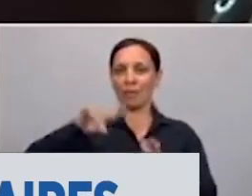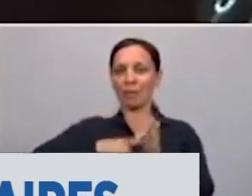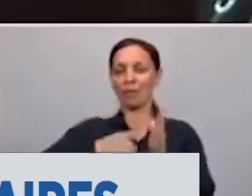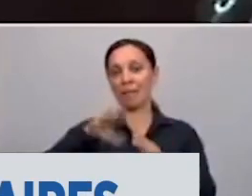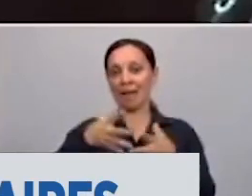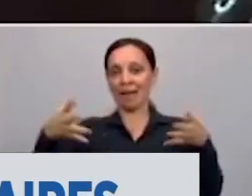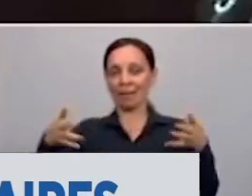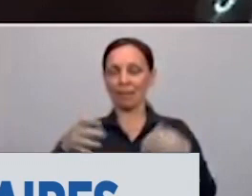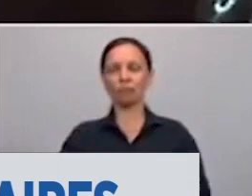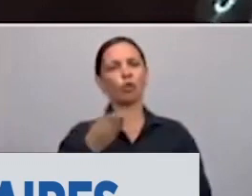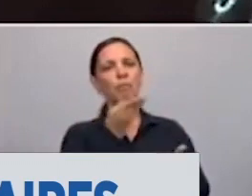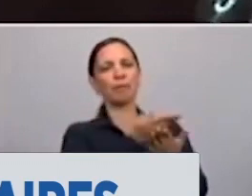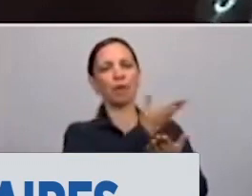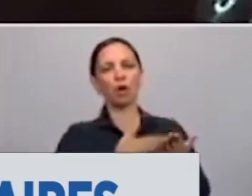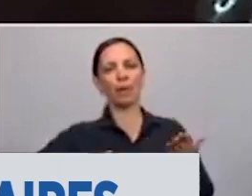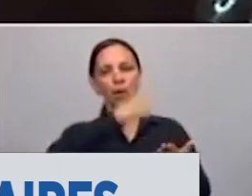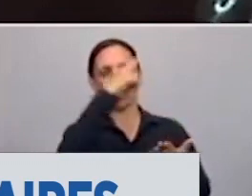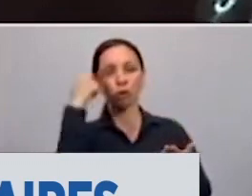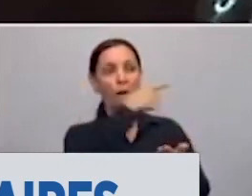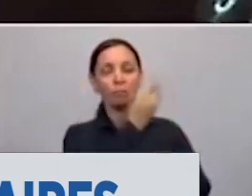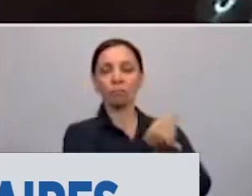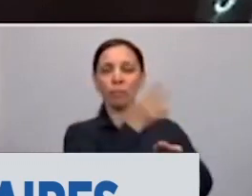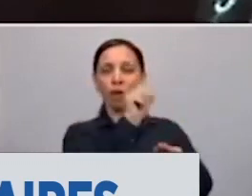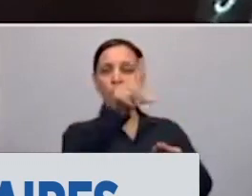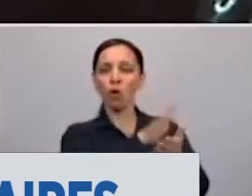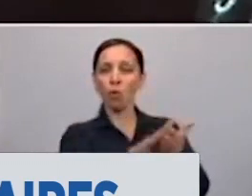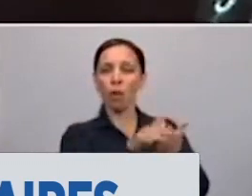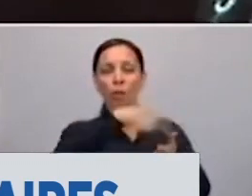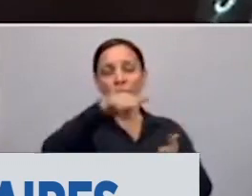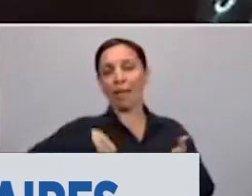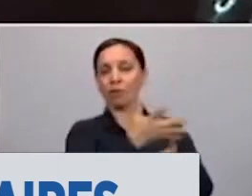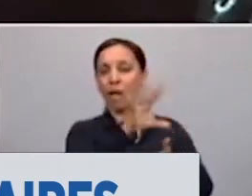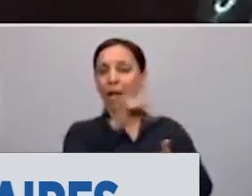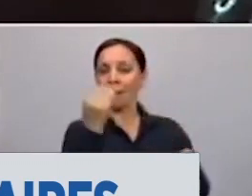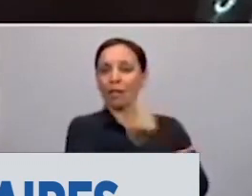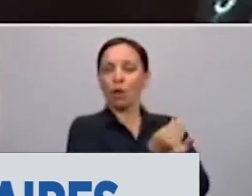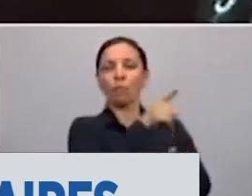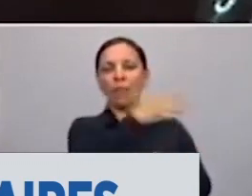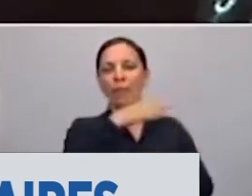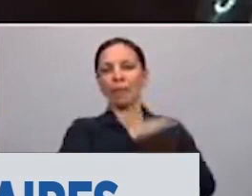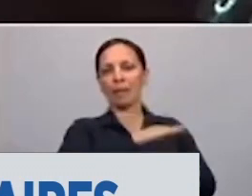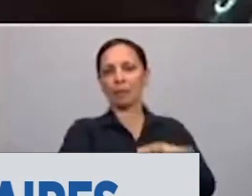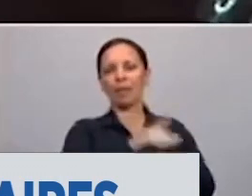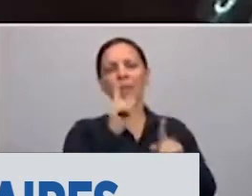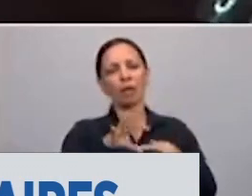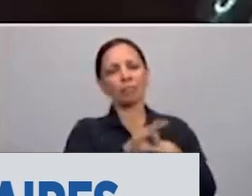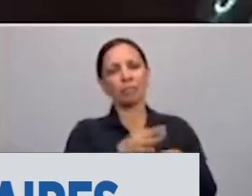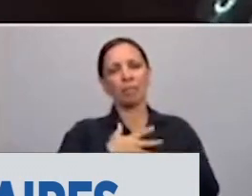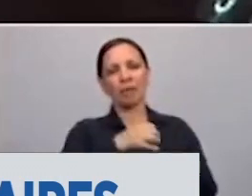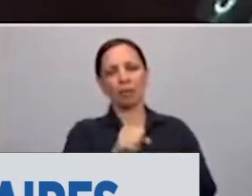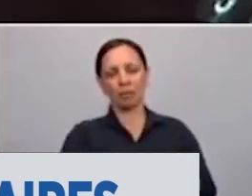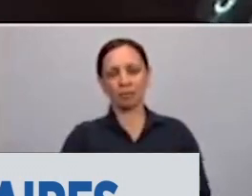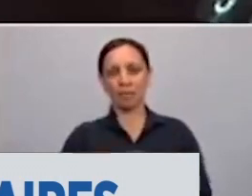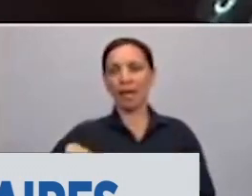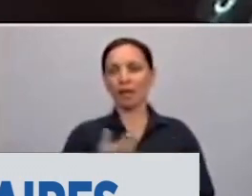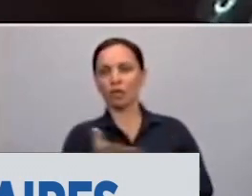al nuevo gobierno nacional que asuma este nuevo rol que la sociedad le asignó con responsabilidad y patriotismo. La sociedad no votó